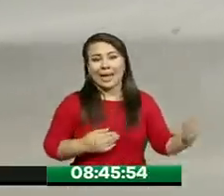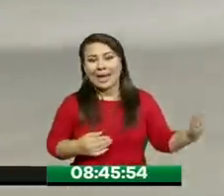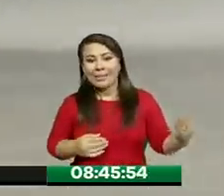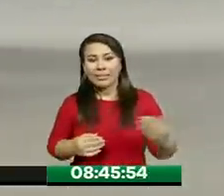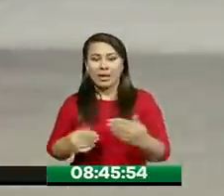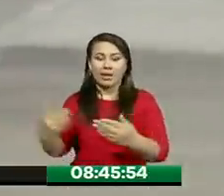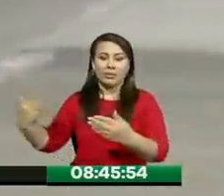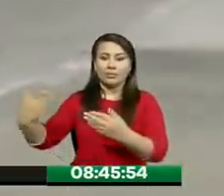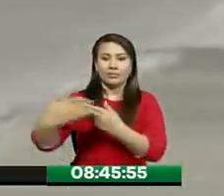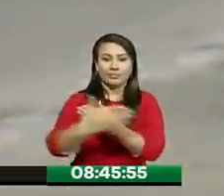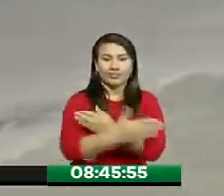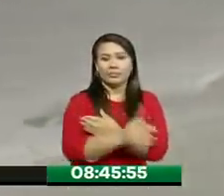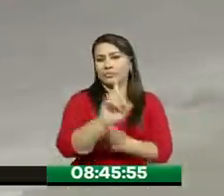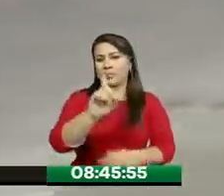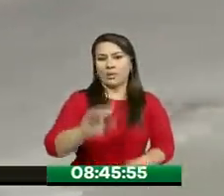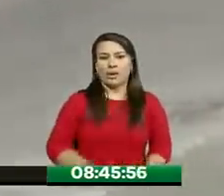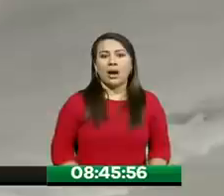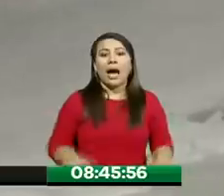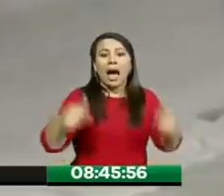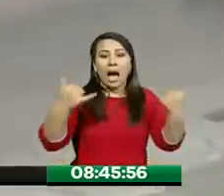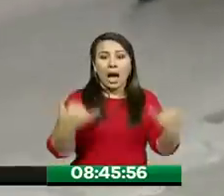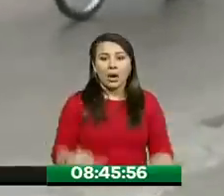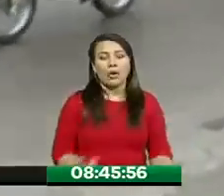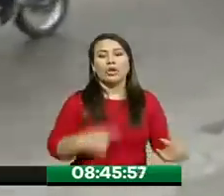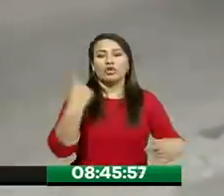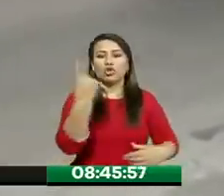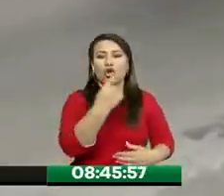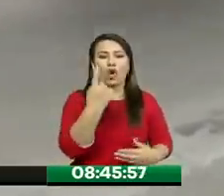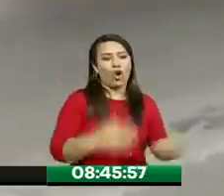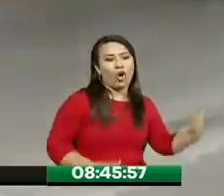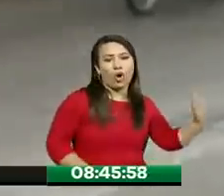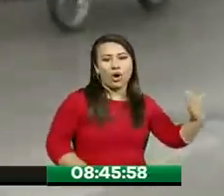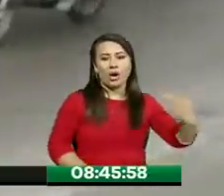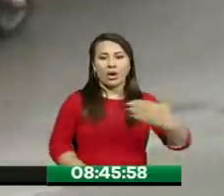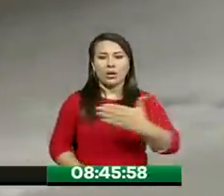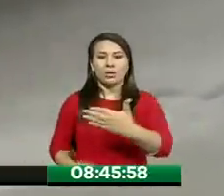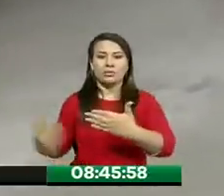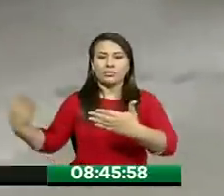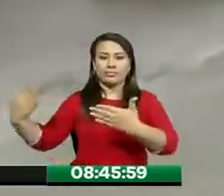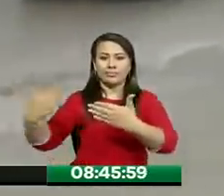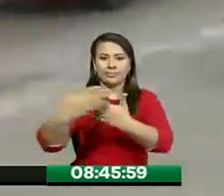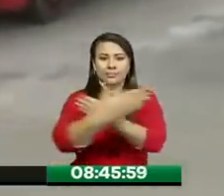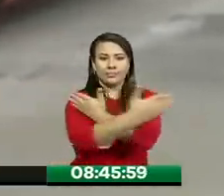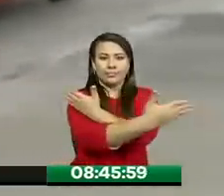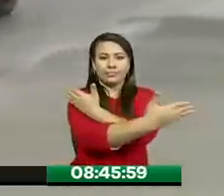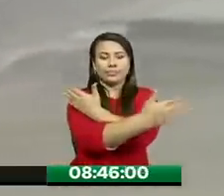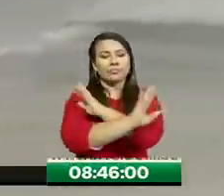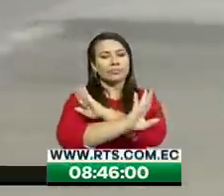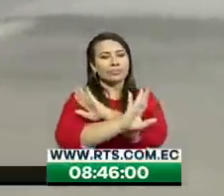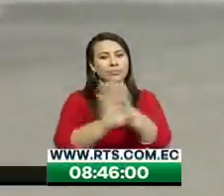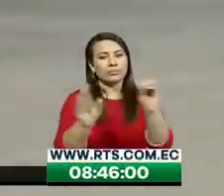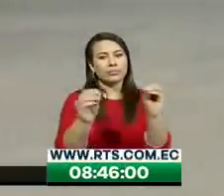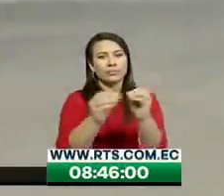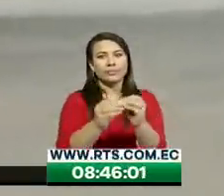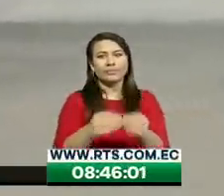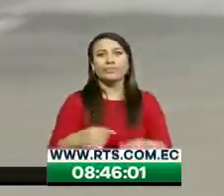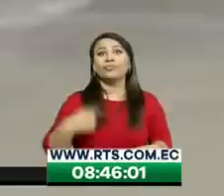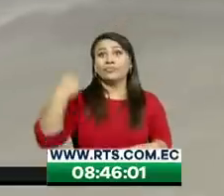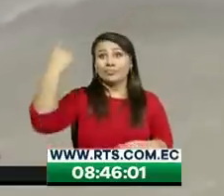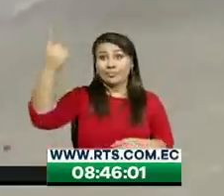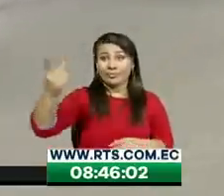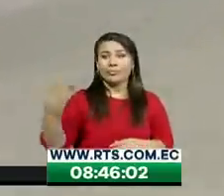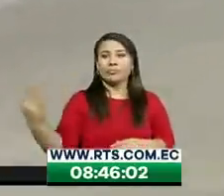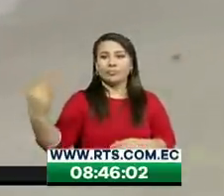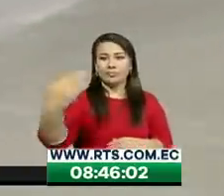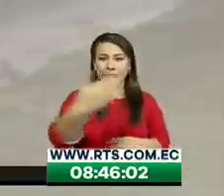de edad, en un promedio de 2 a 6 años, dentro de los vehículos, sentados sobre la sustancia estupefaciente,